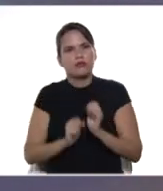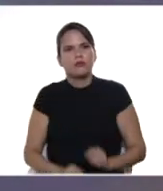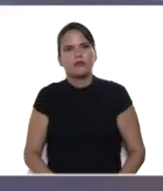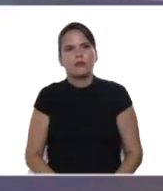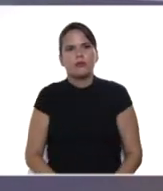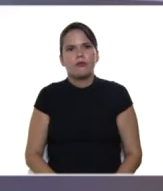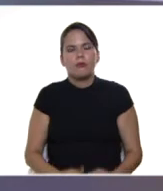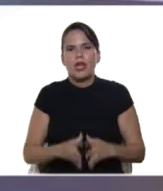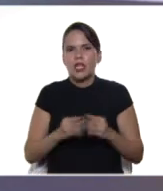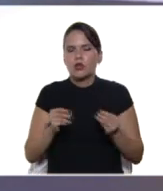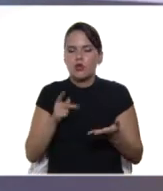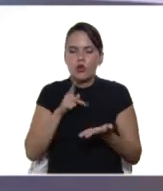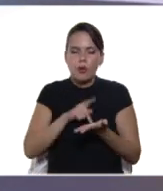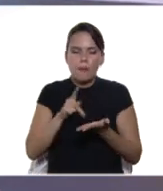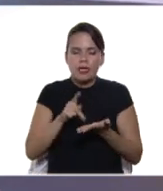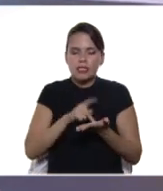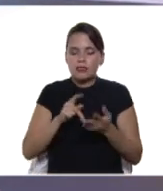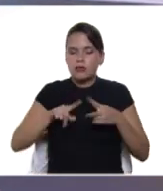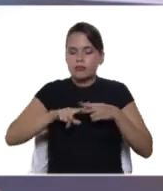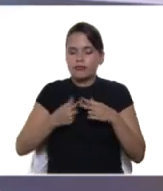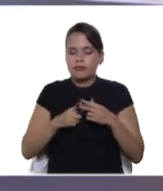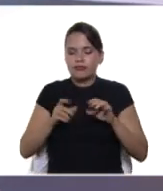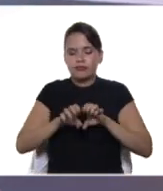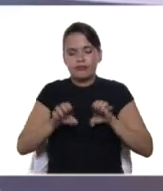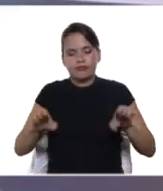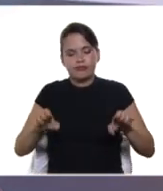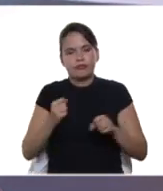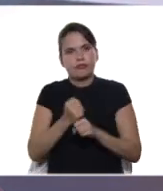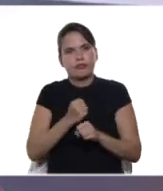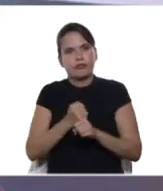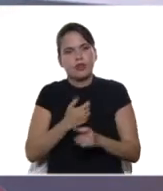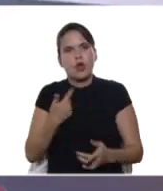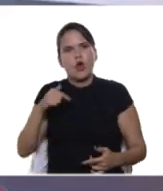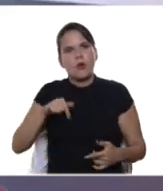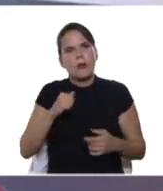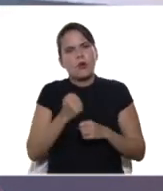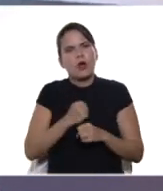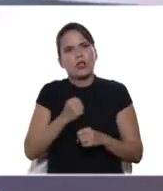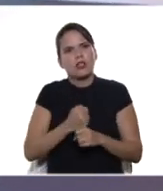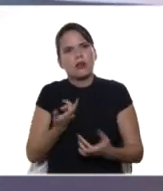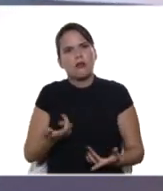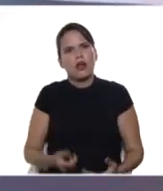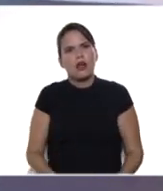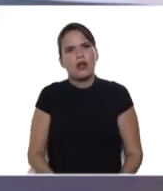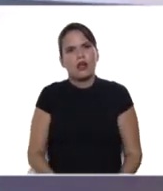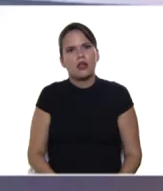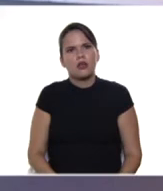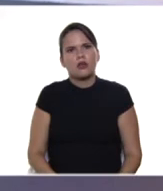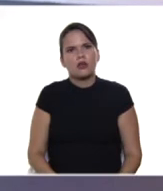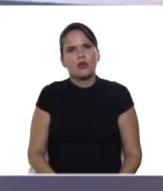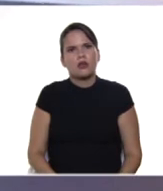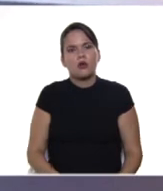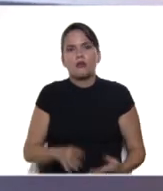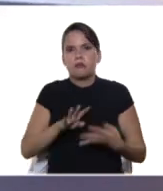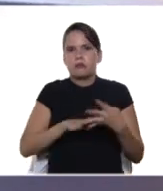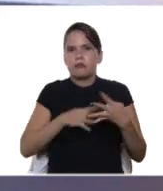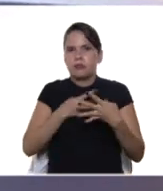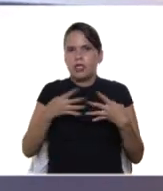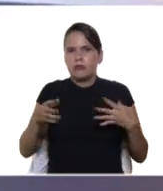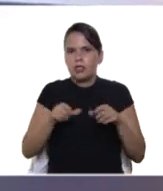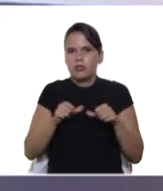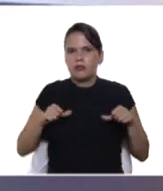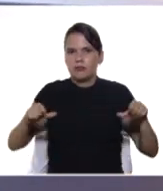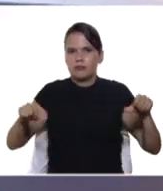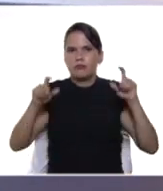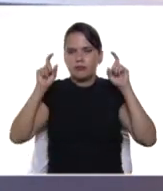y para todos los participantes de los talleres de educación laboral. Hoy vamos a trabajar con el área de formación de matemática, pero